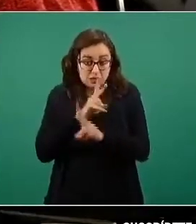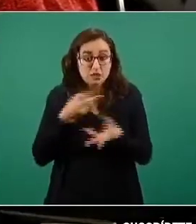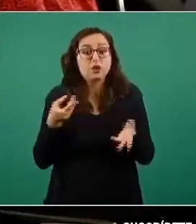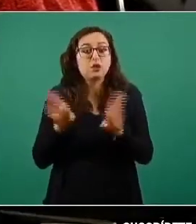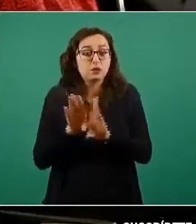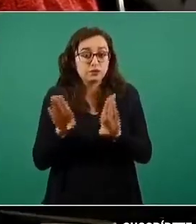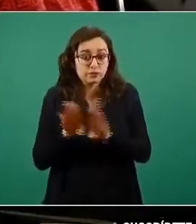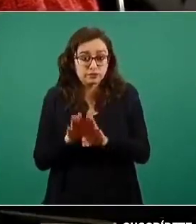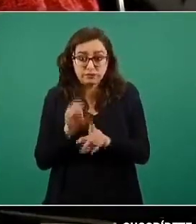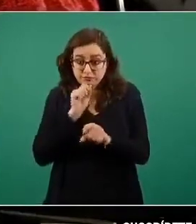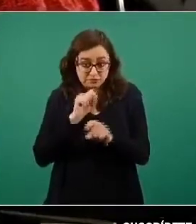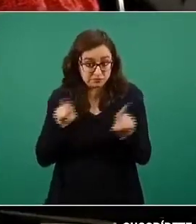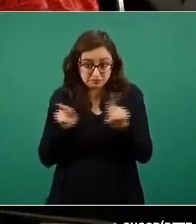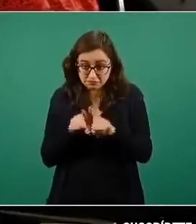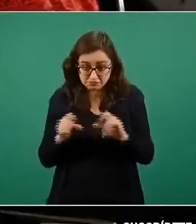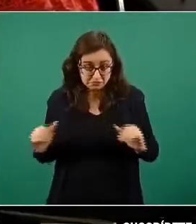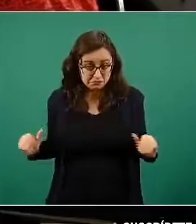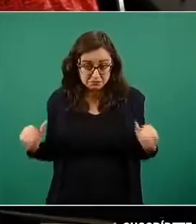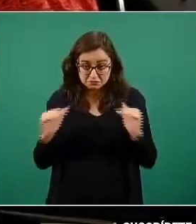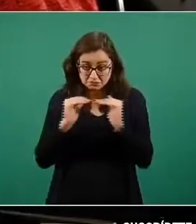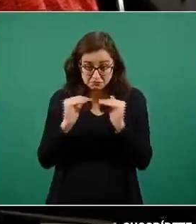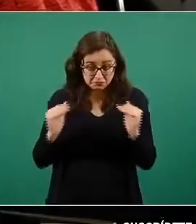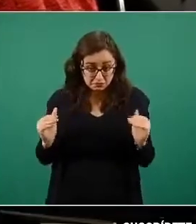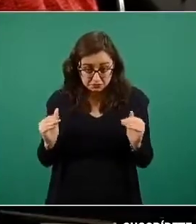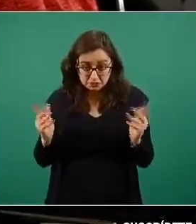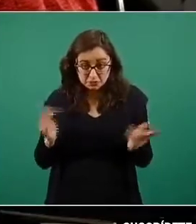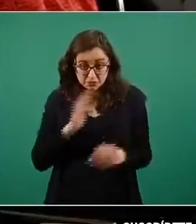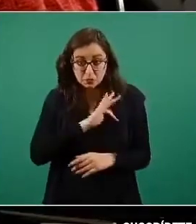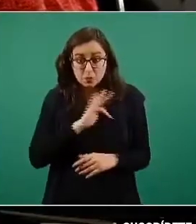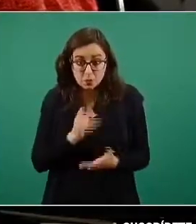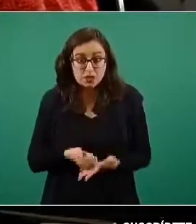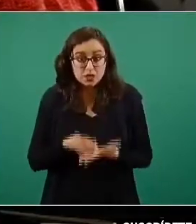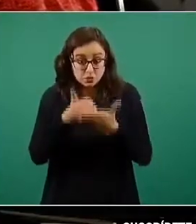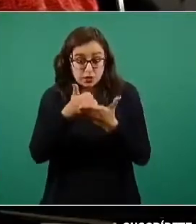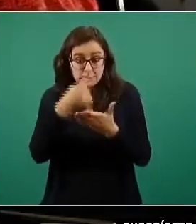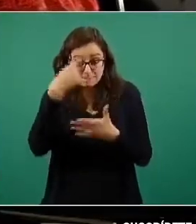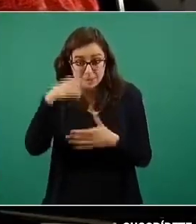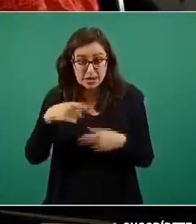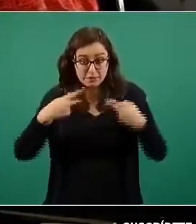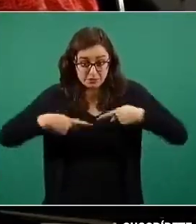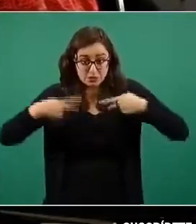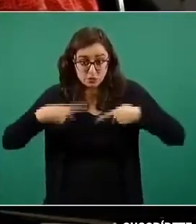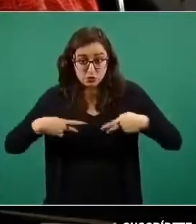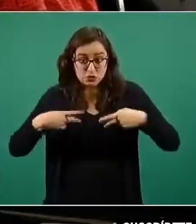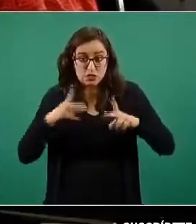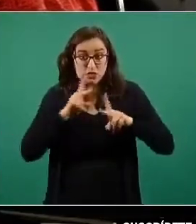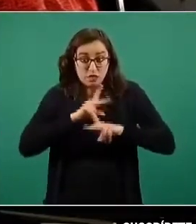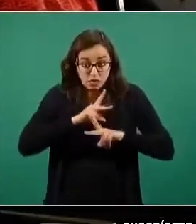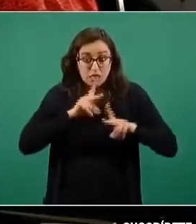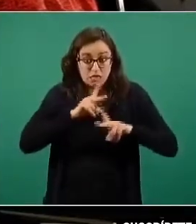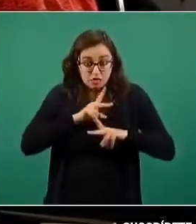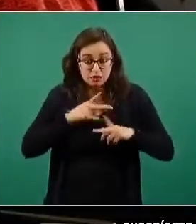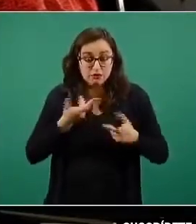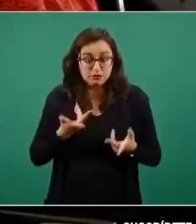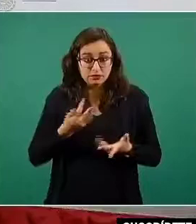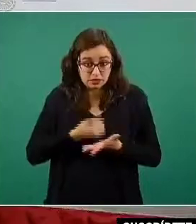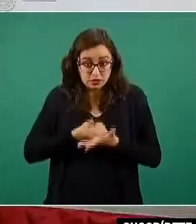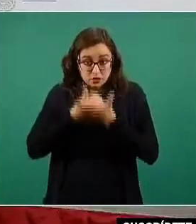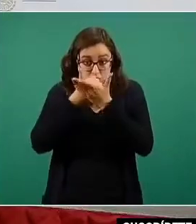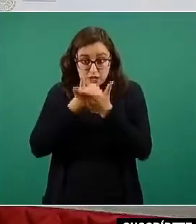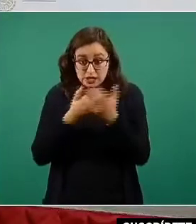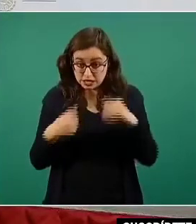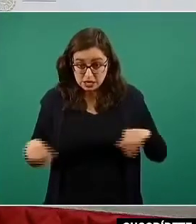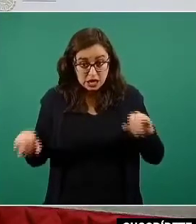si surte el mismo efecto para fines prácticos del paciente durante la evolución de la enfermedad. Gracias.